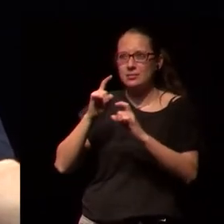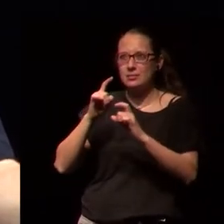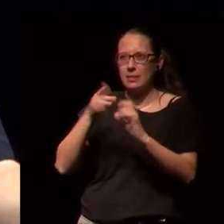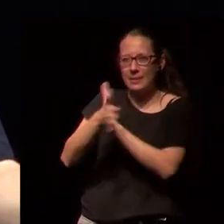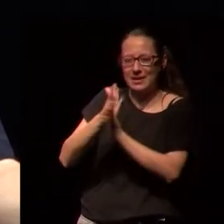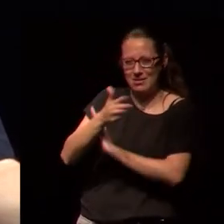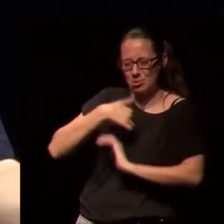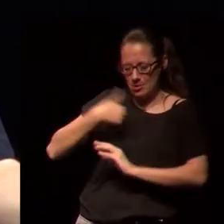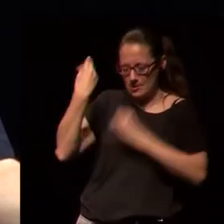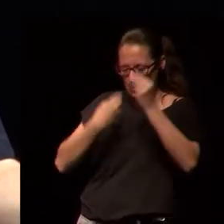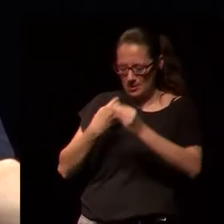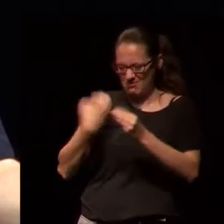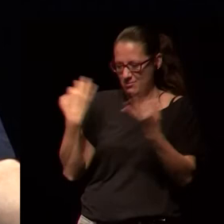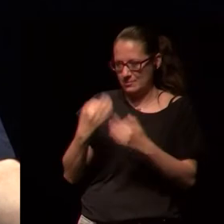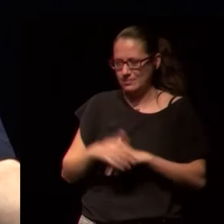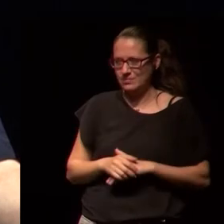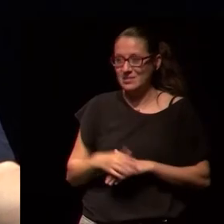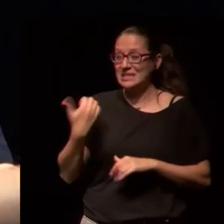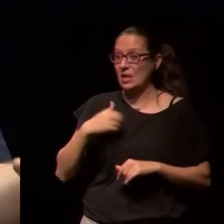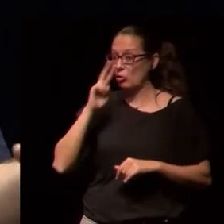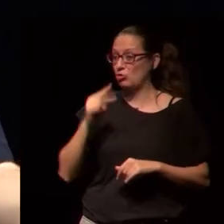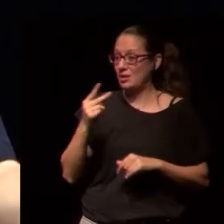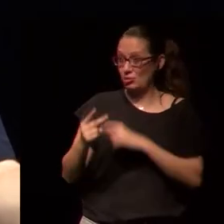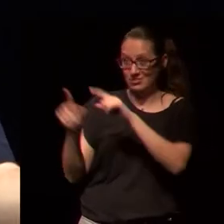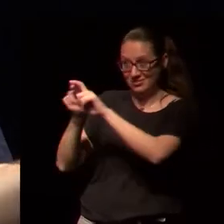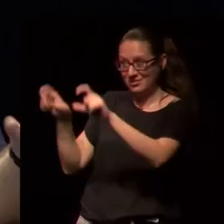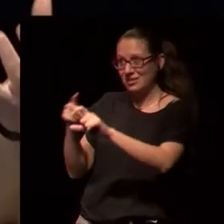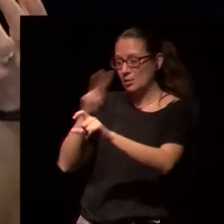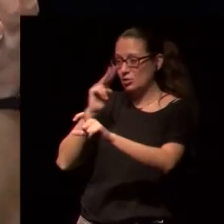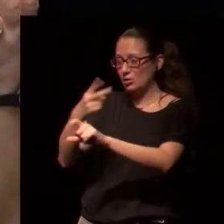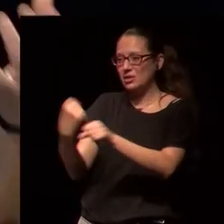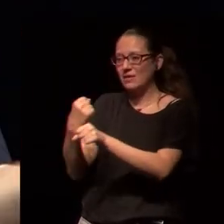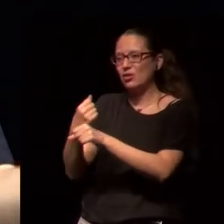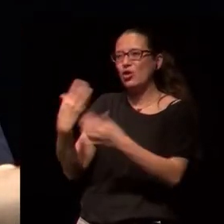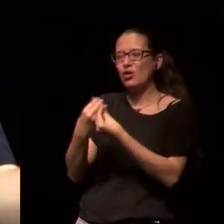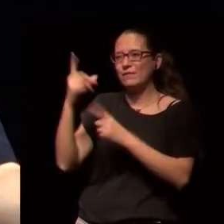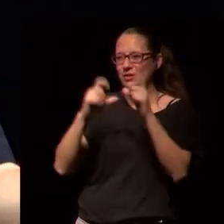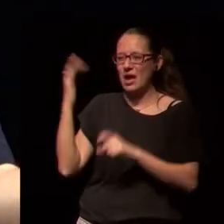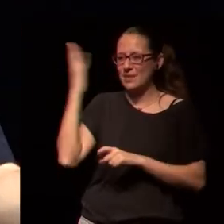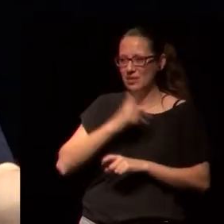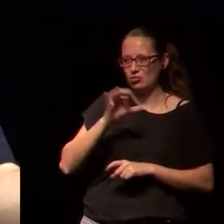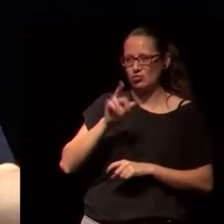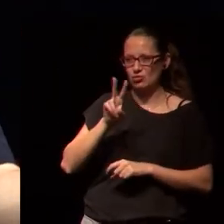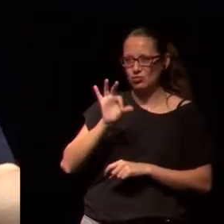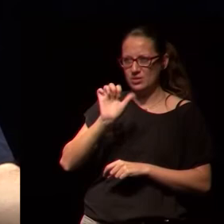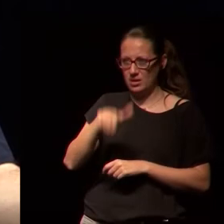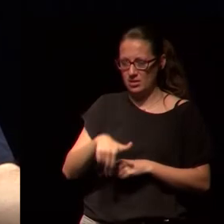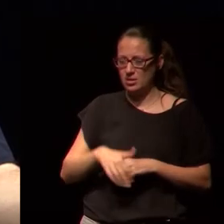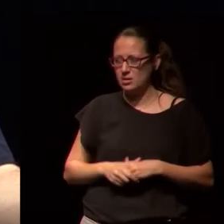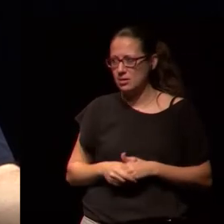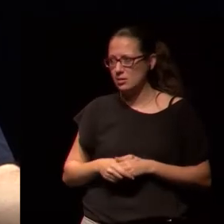pasado 2 años trabajando con una fotógrafa americana, Susan Micellas, una